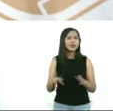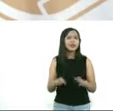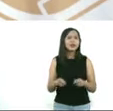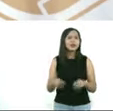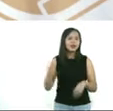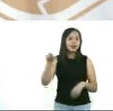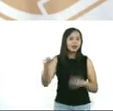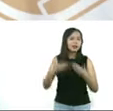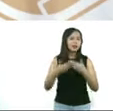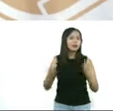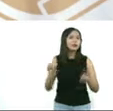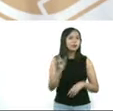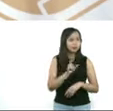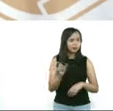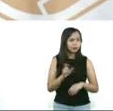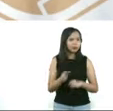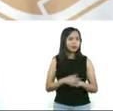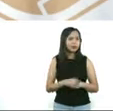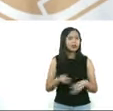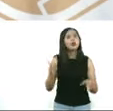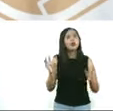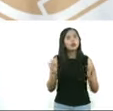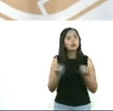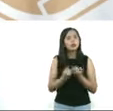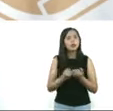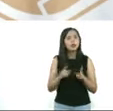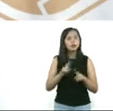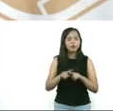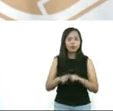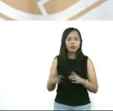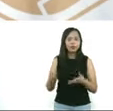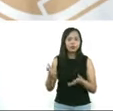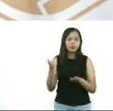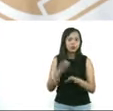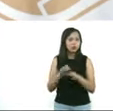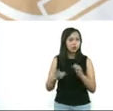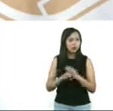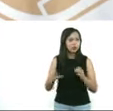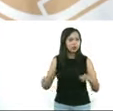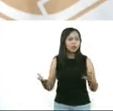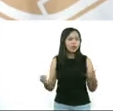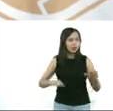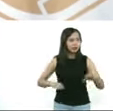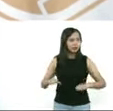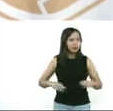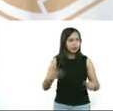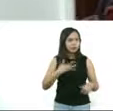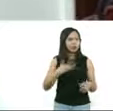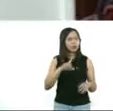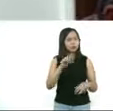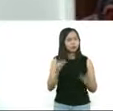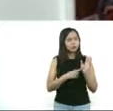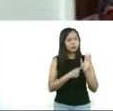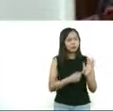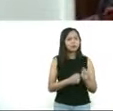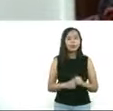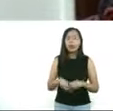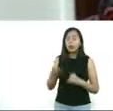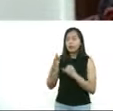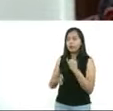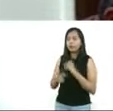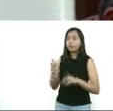de inauguraciones de varias obras y acciones de gobierno que tenemos, con gusto. Okay. Y por último, doctora, si me